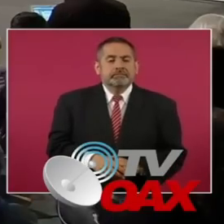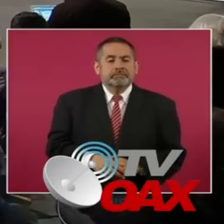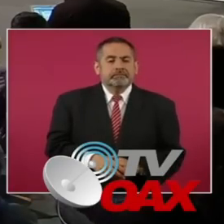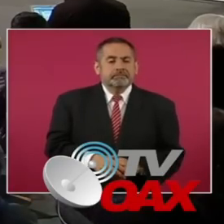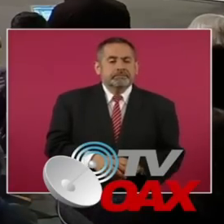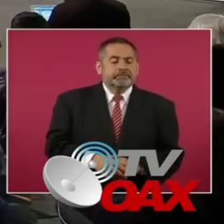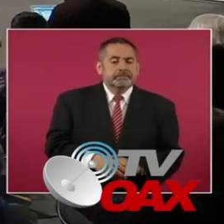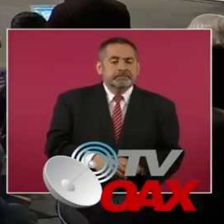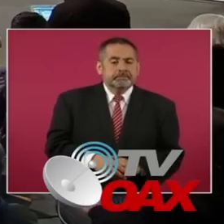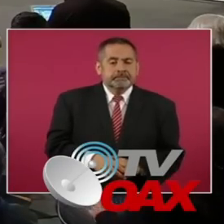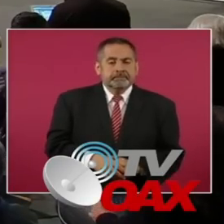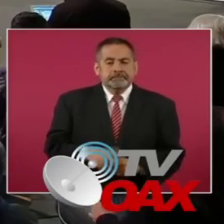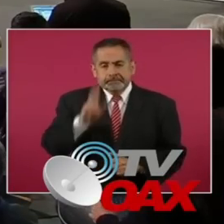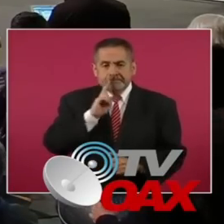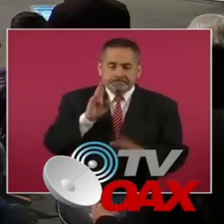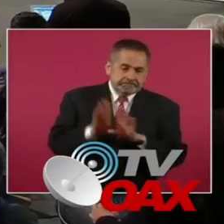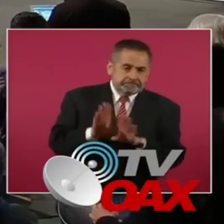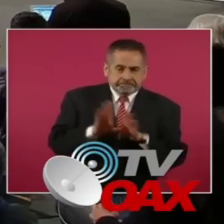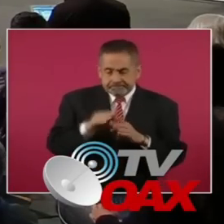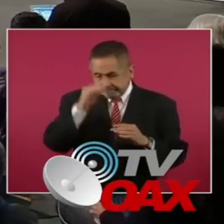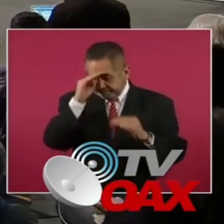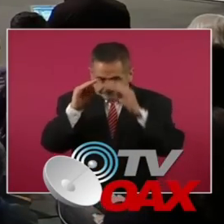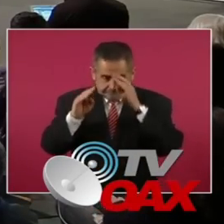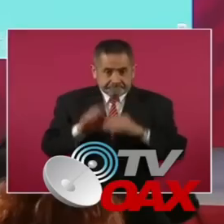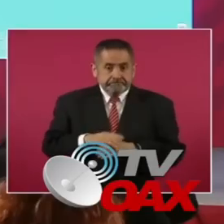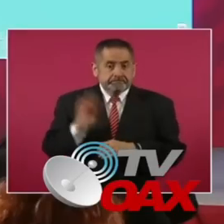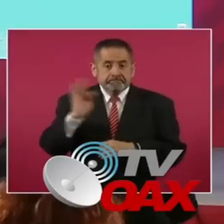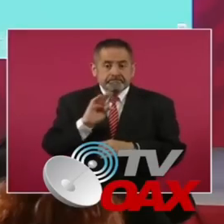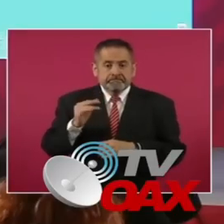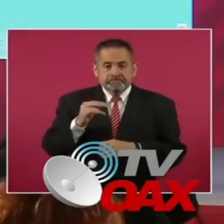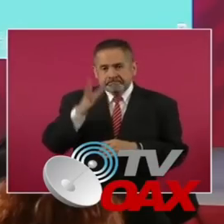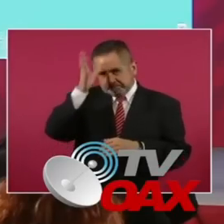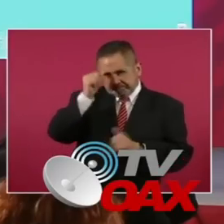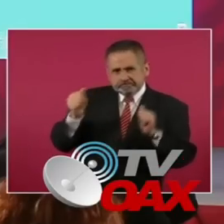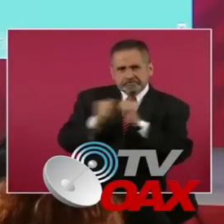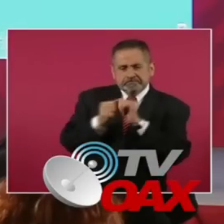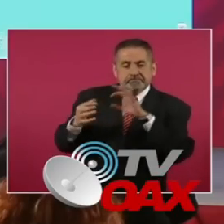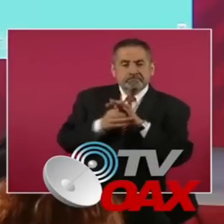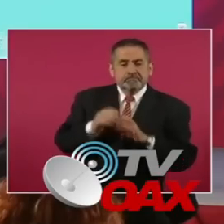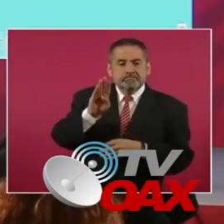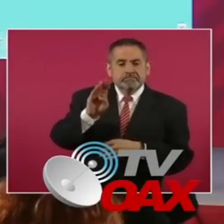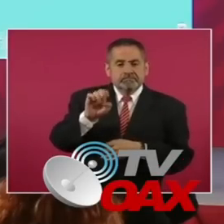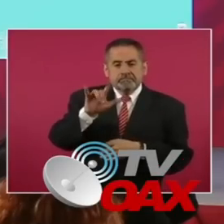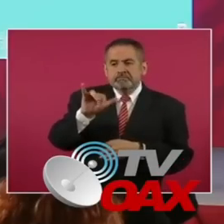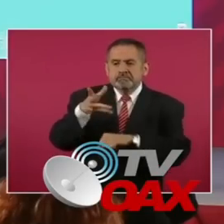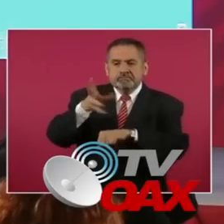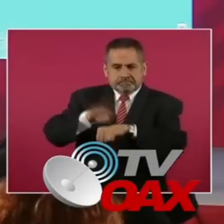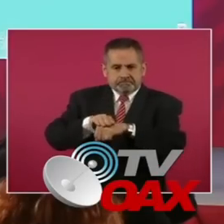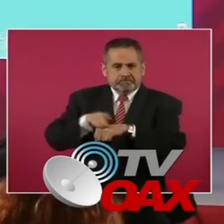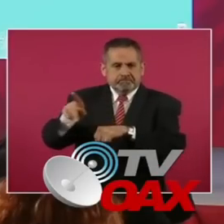Sí. Lo que estamos viendo es si logramos un acuerdo también con Belice.